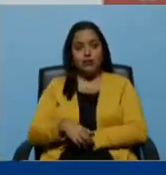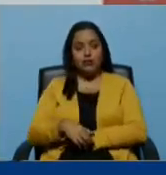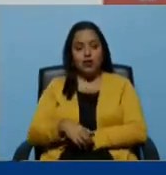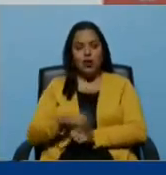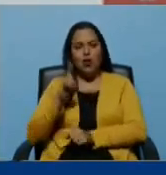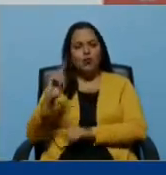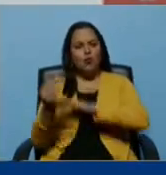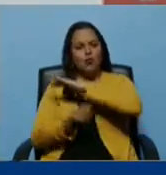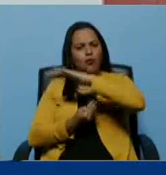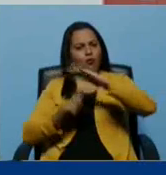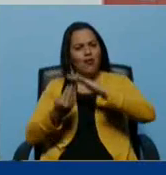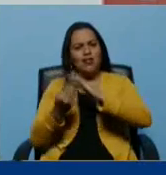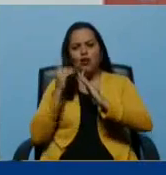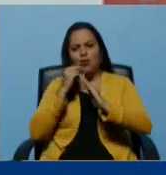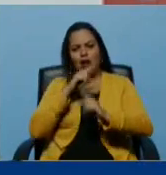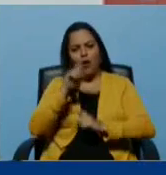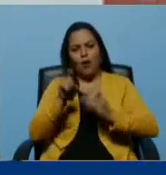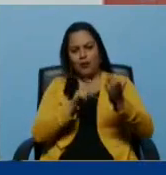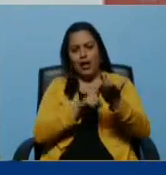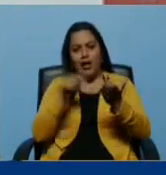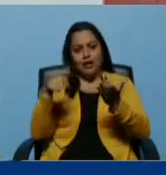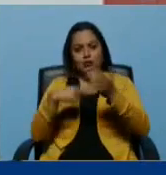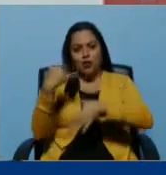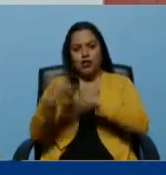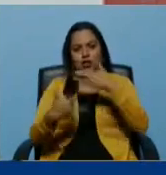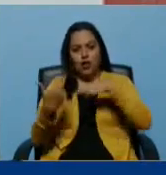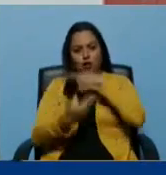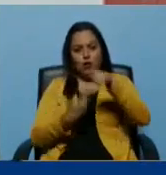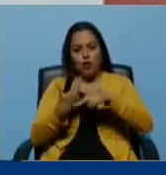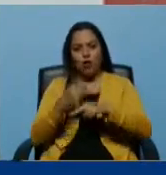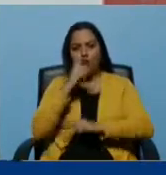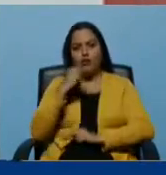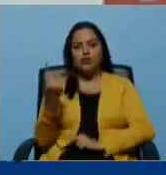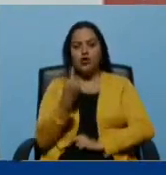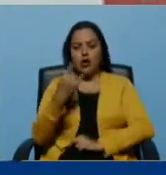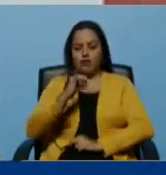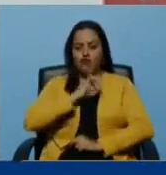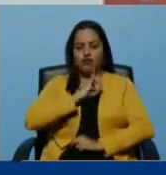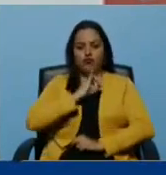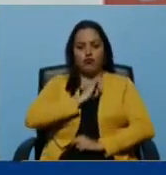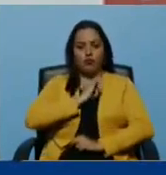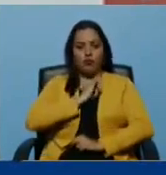montaña. Este proyecto revolucionario no es un proyecto unipersonal.